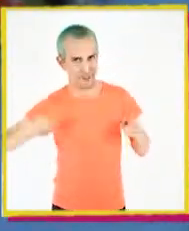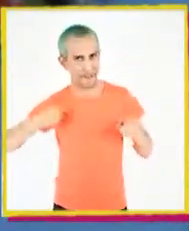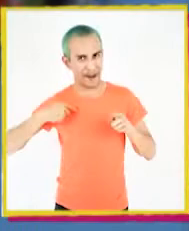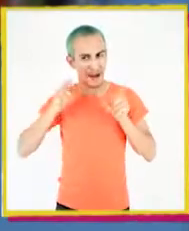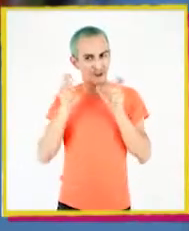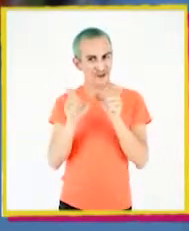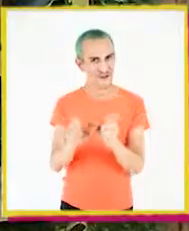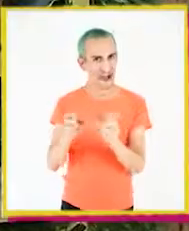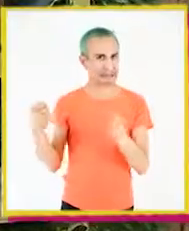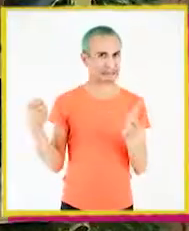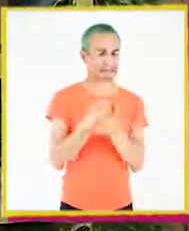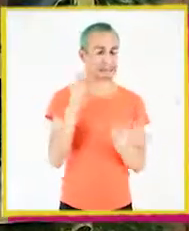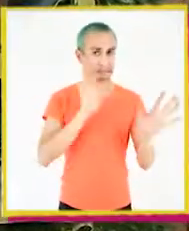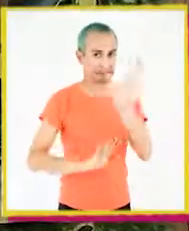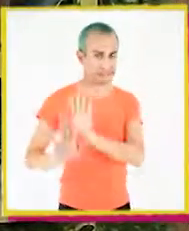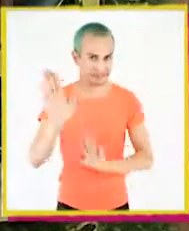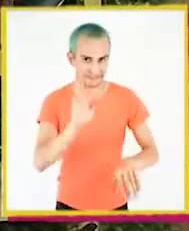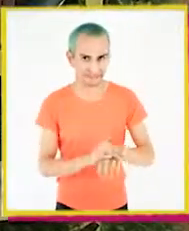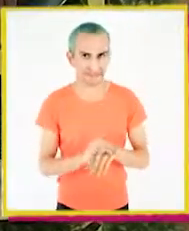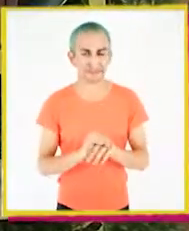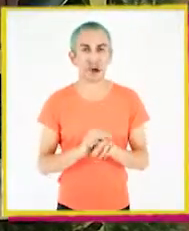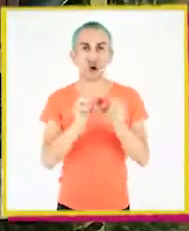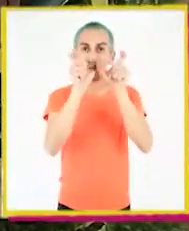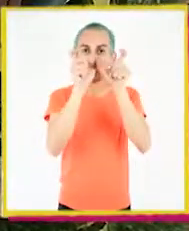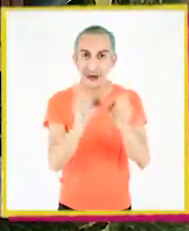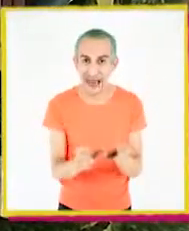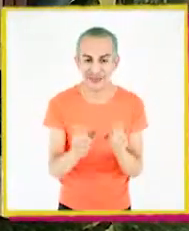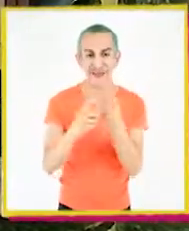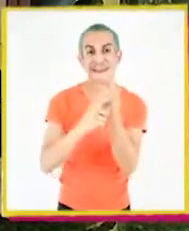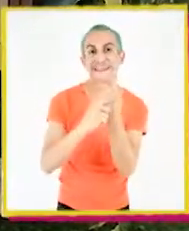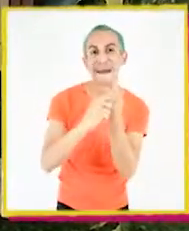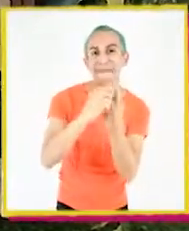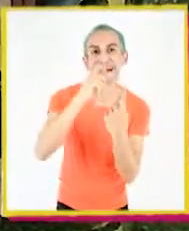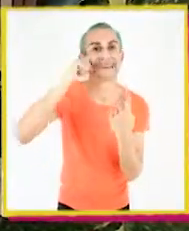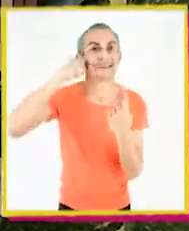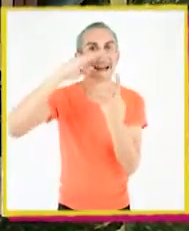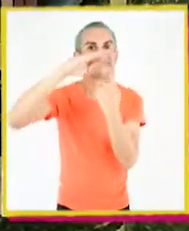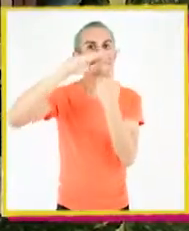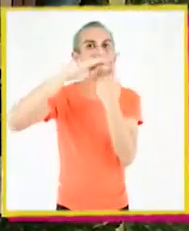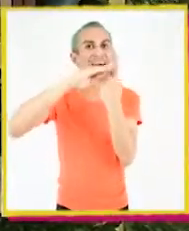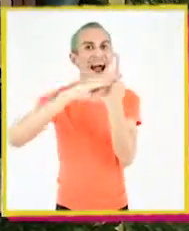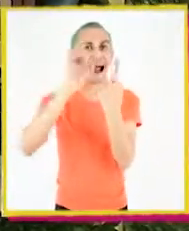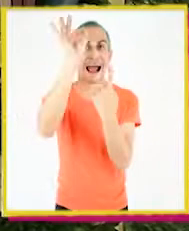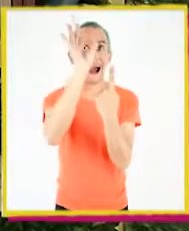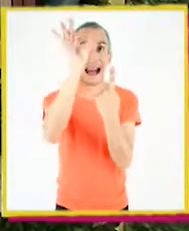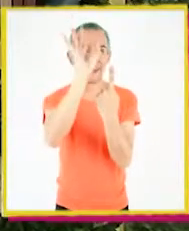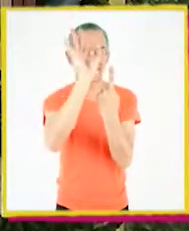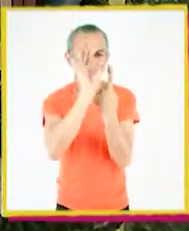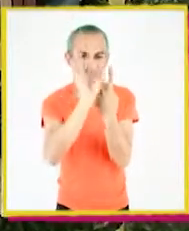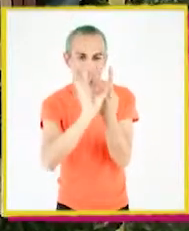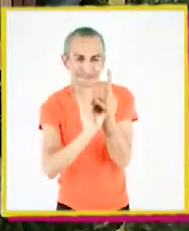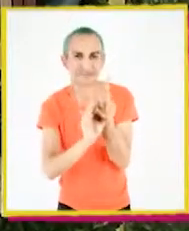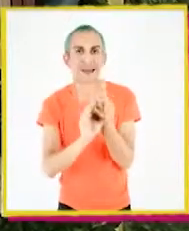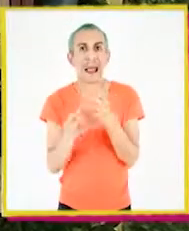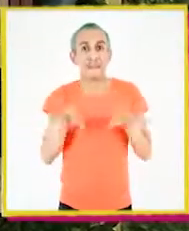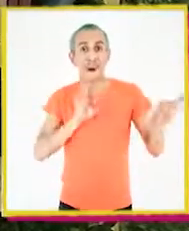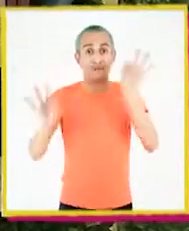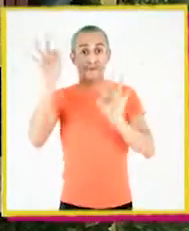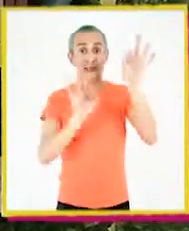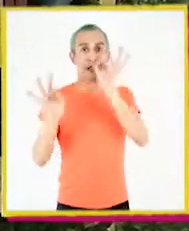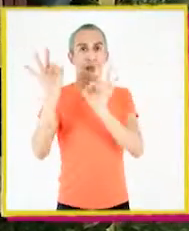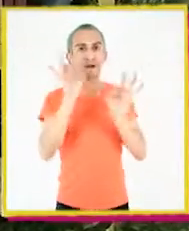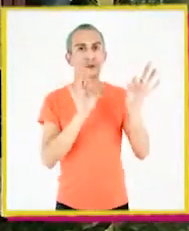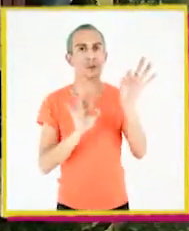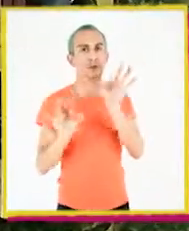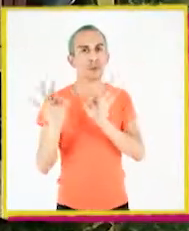estos incidentes. Regulando la temperatura, es decir, bajando la cantidad de grados, se estará disminuyendo el movimiento